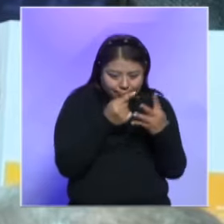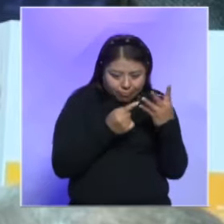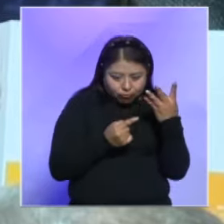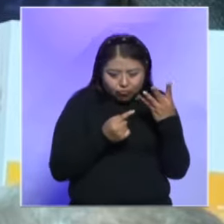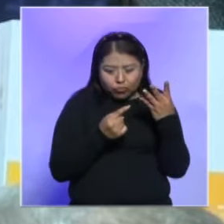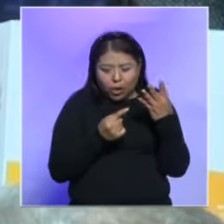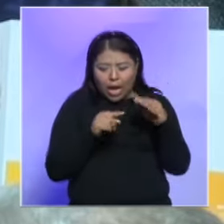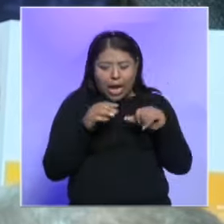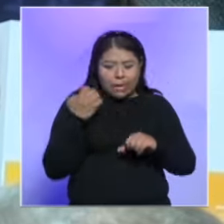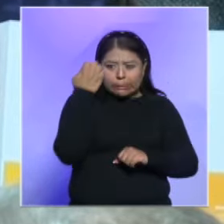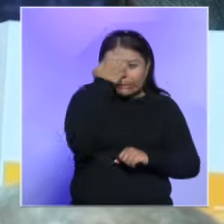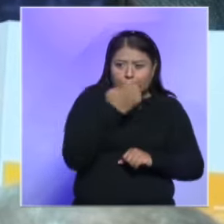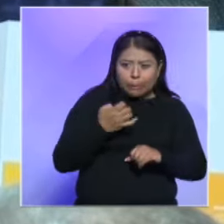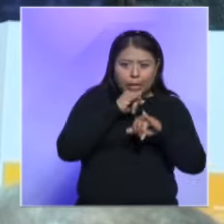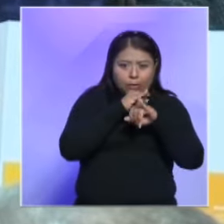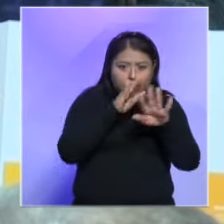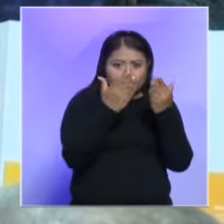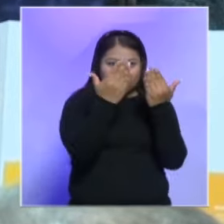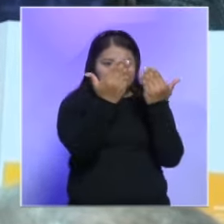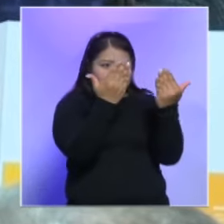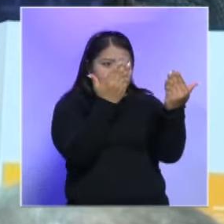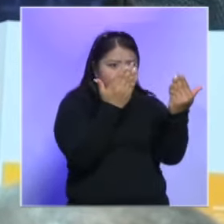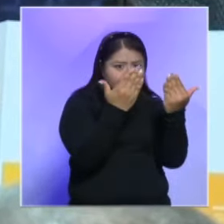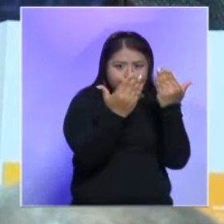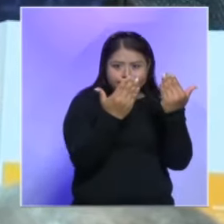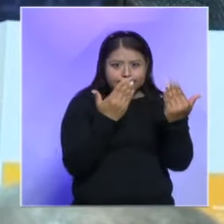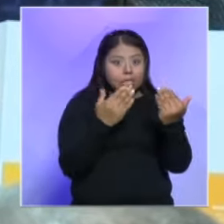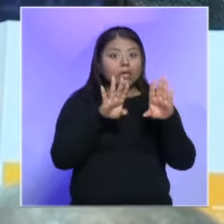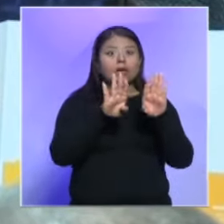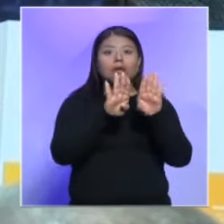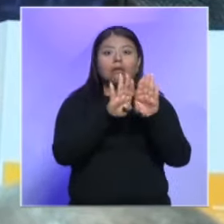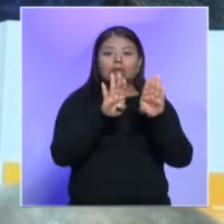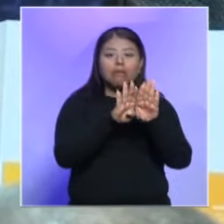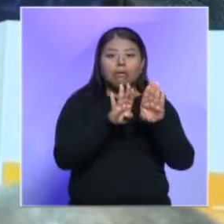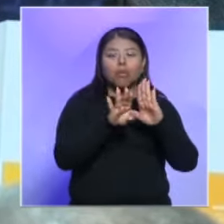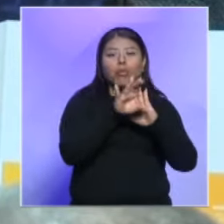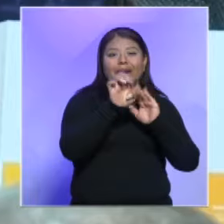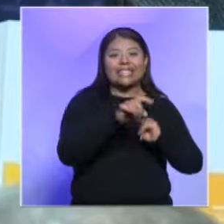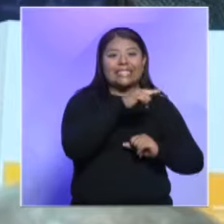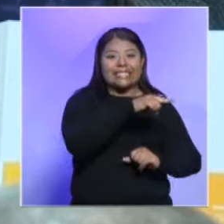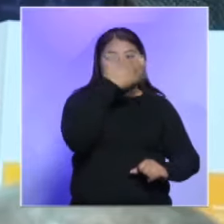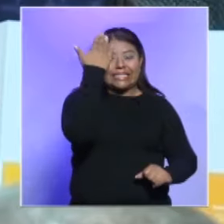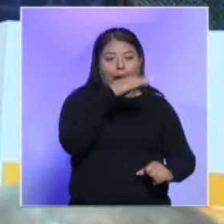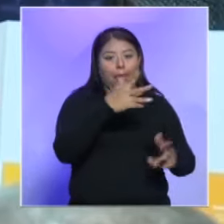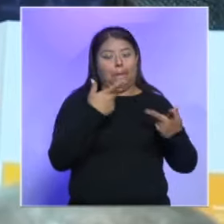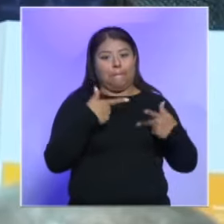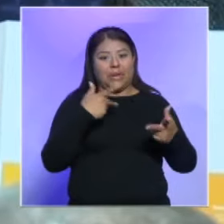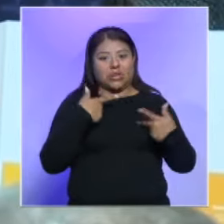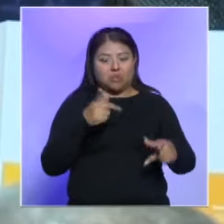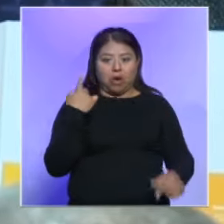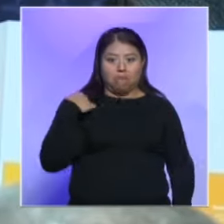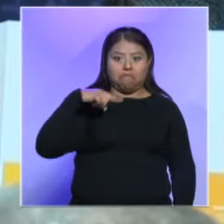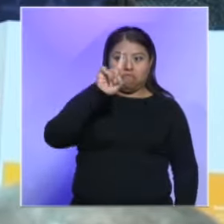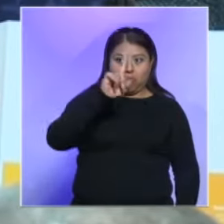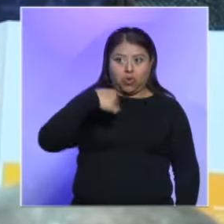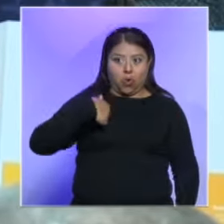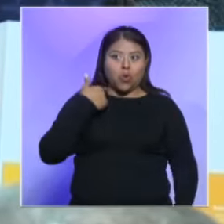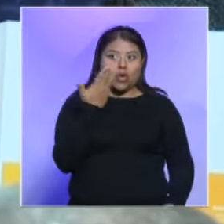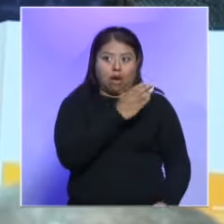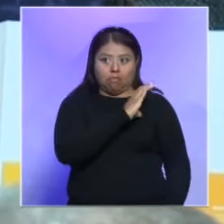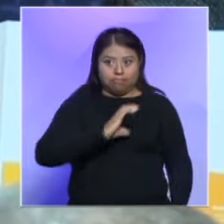mediciones, juega con los plazos para la obtención del apoyo ciudadano y el porcentaje que se exige en